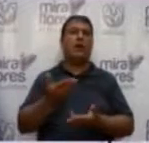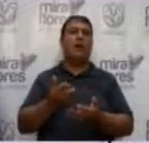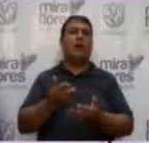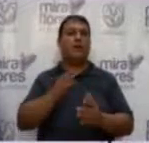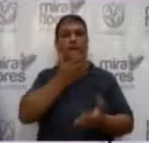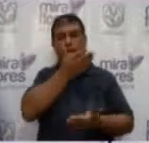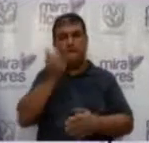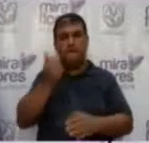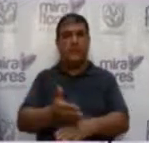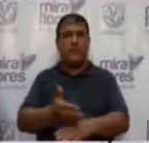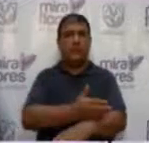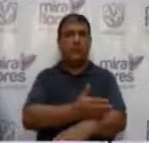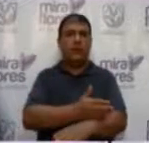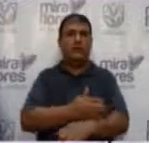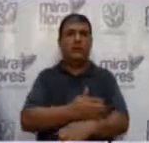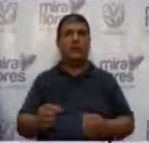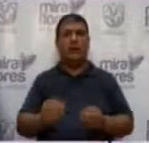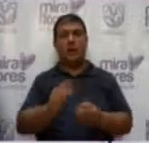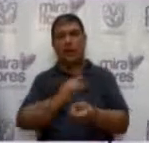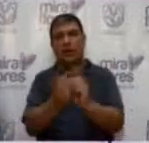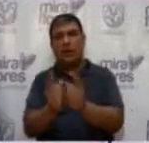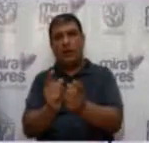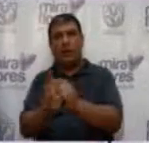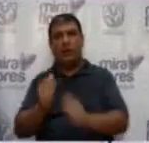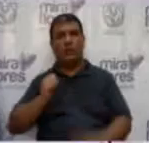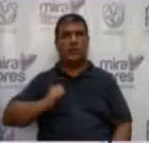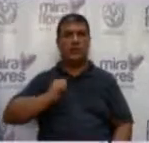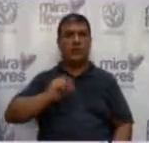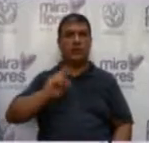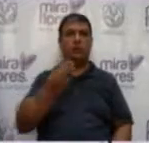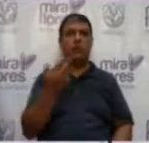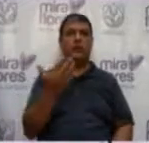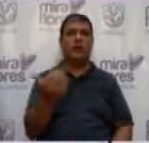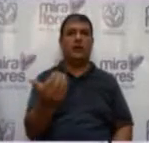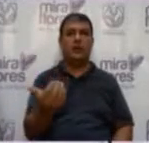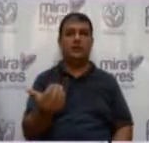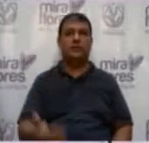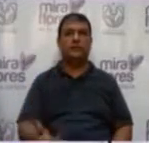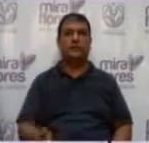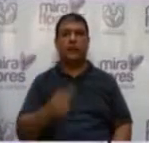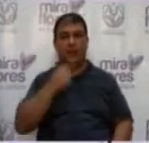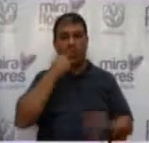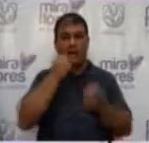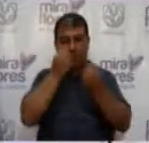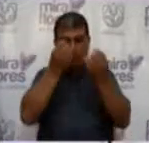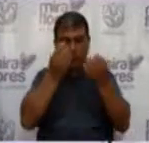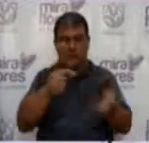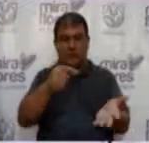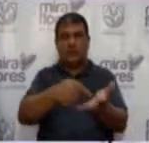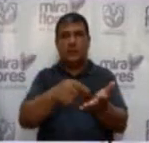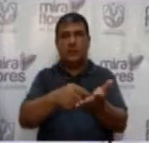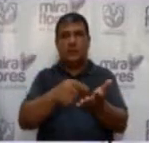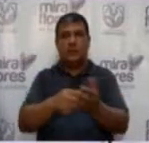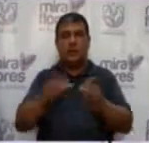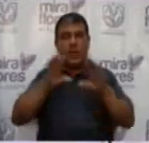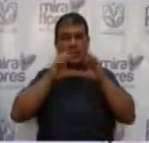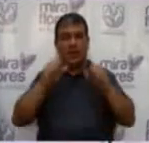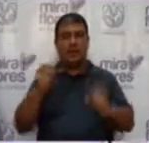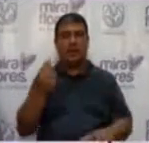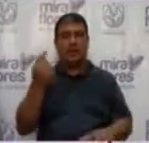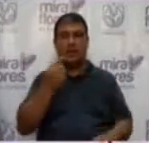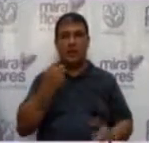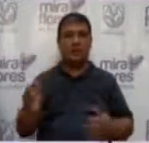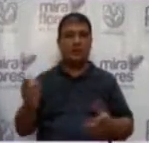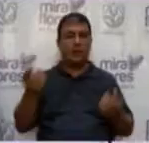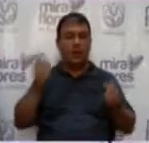a la Mejora de la Gestión y Modernización Municipal del año 2015. Este informe se encuentra en la Secretaría General, si